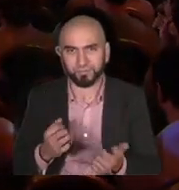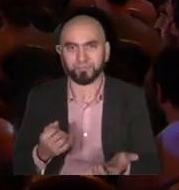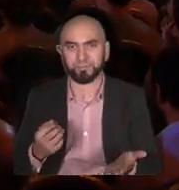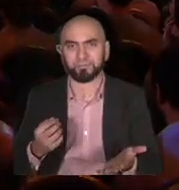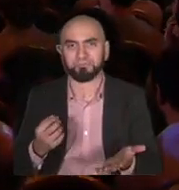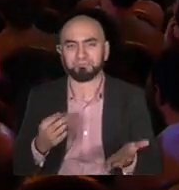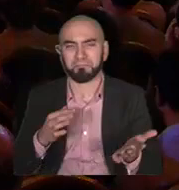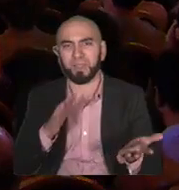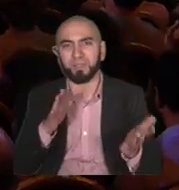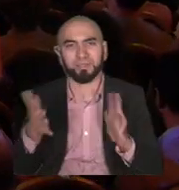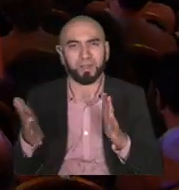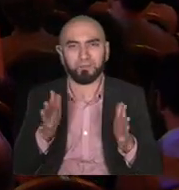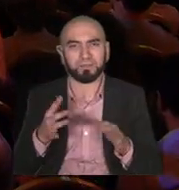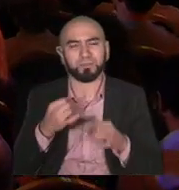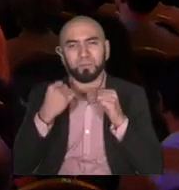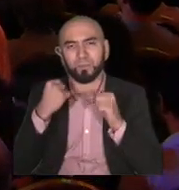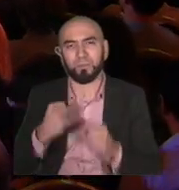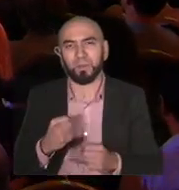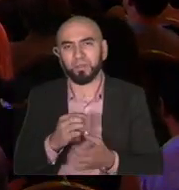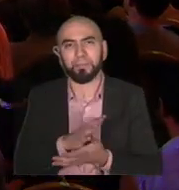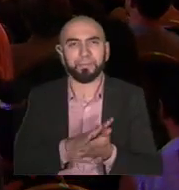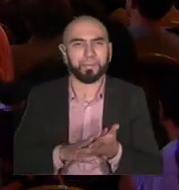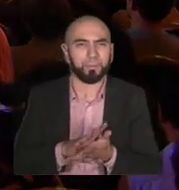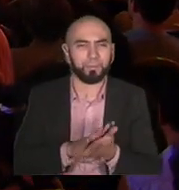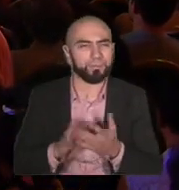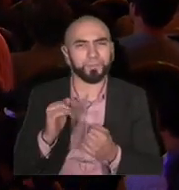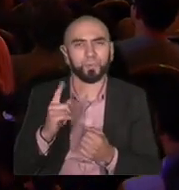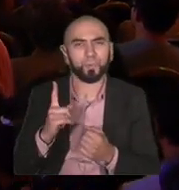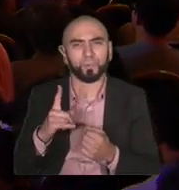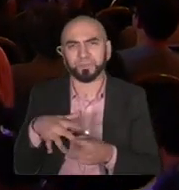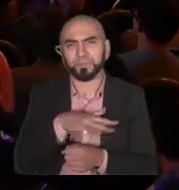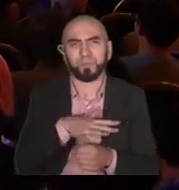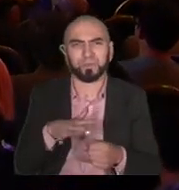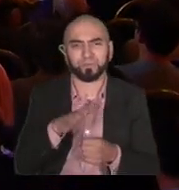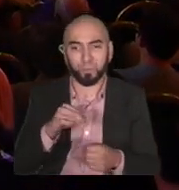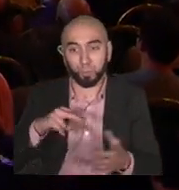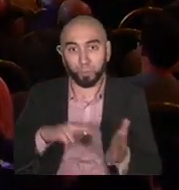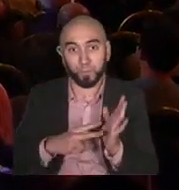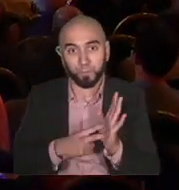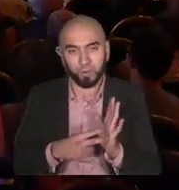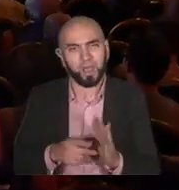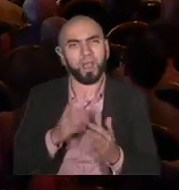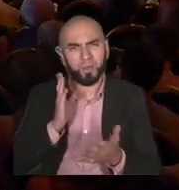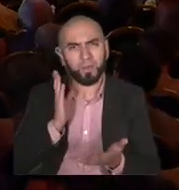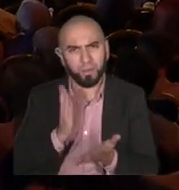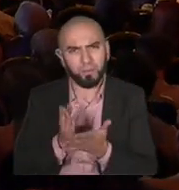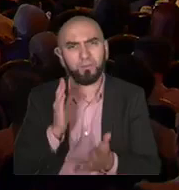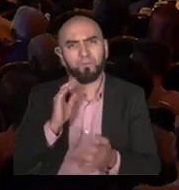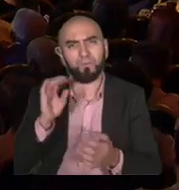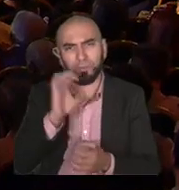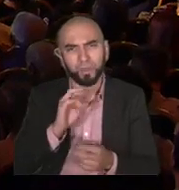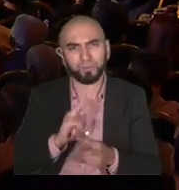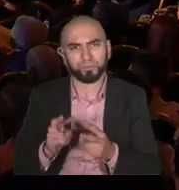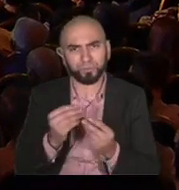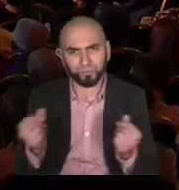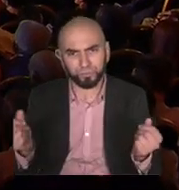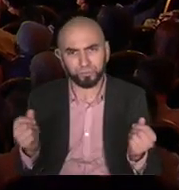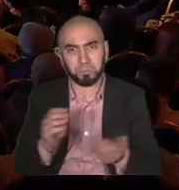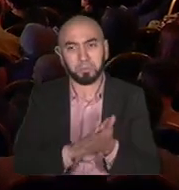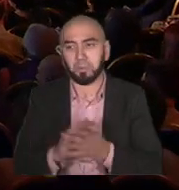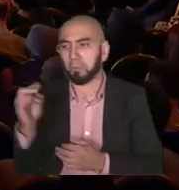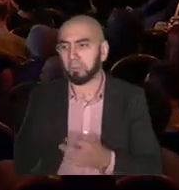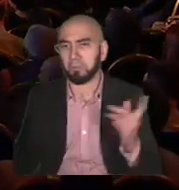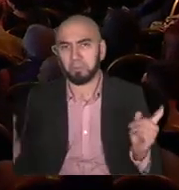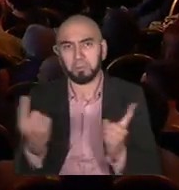puede, como una situación de solucionar problemas, los extrovertidos que están juntos y se excitan. Quizás